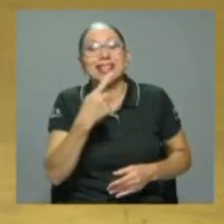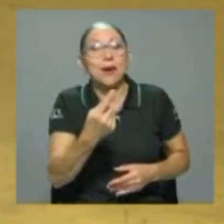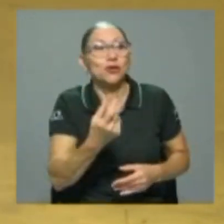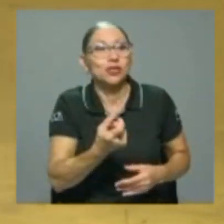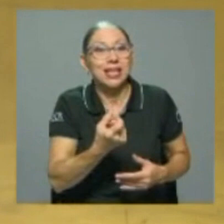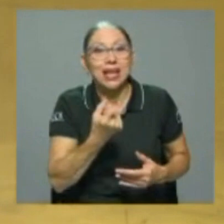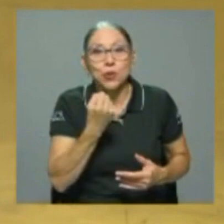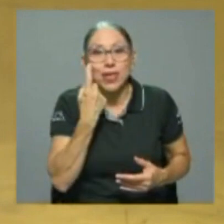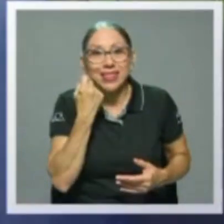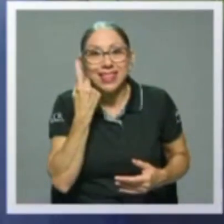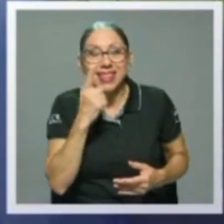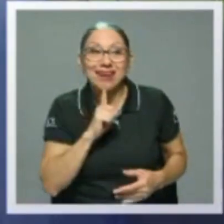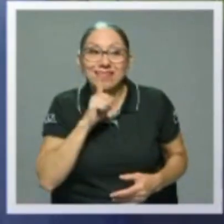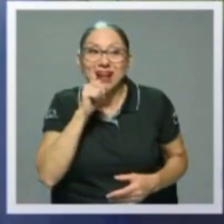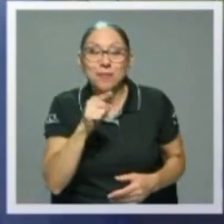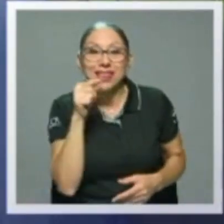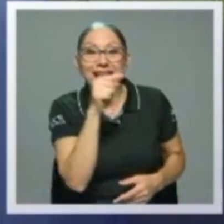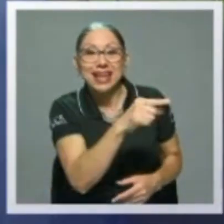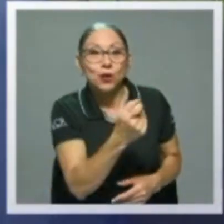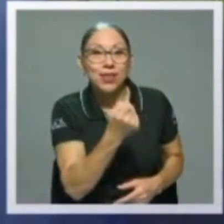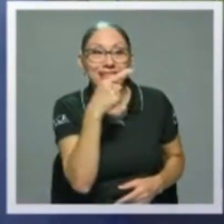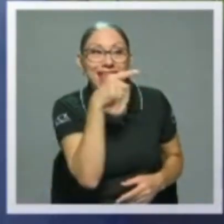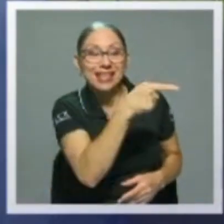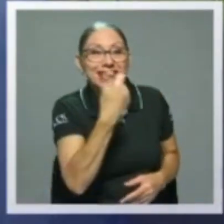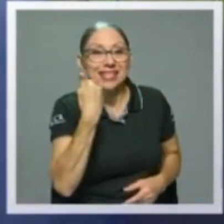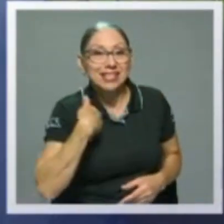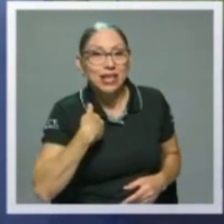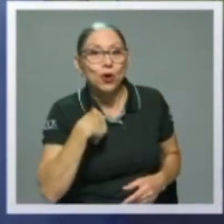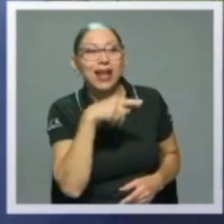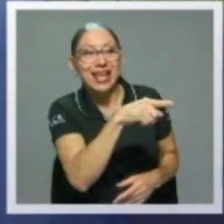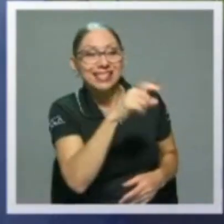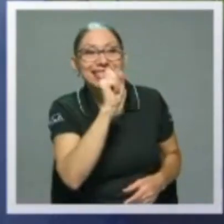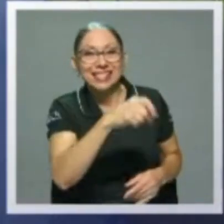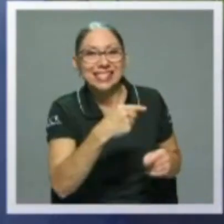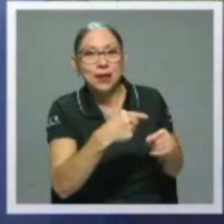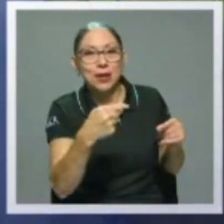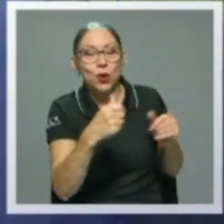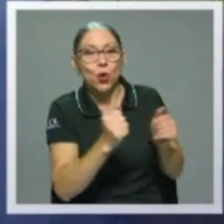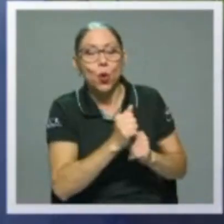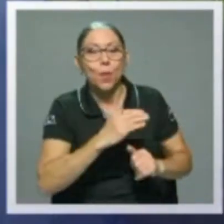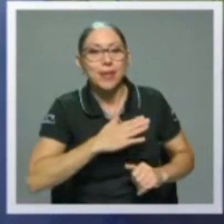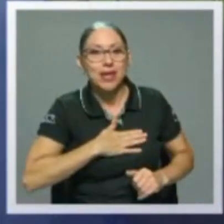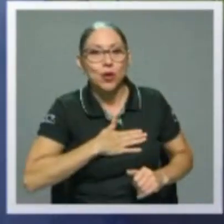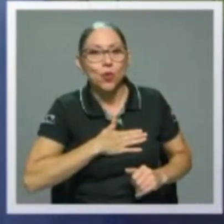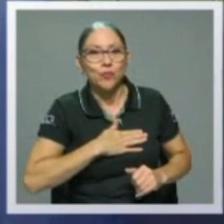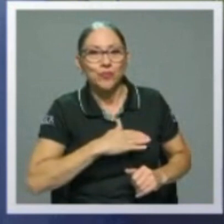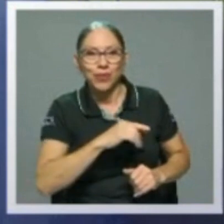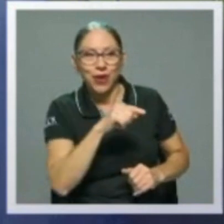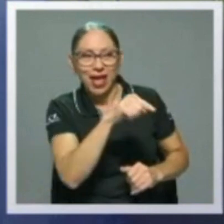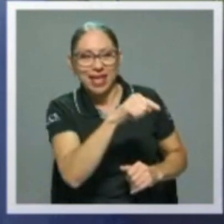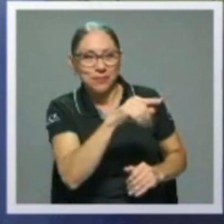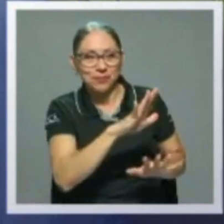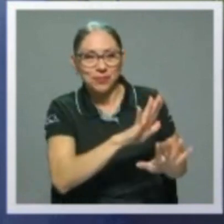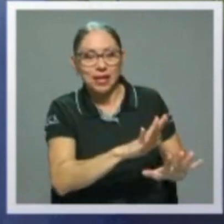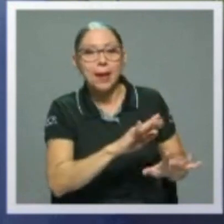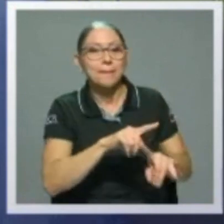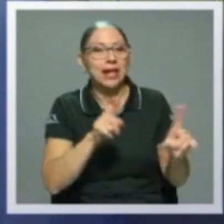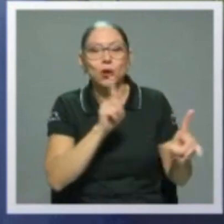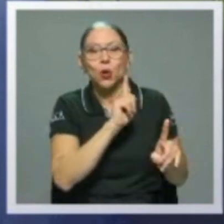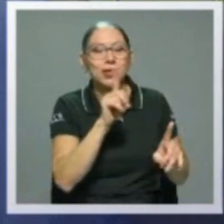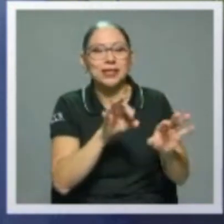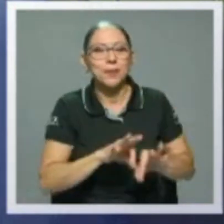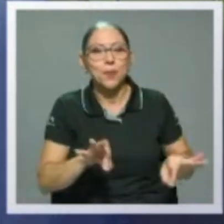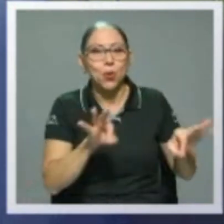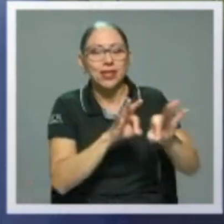señor, que sí se peleó conmigo, pero no es importante, sino que es